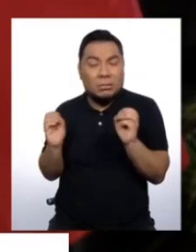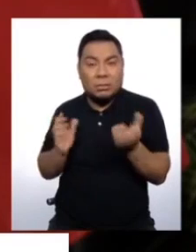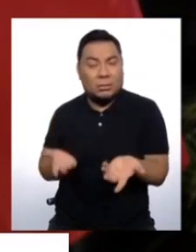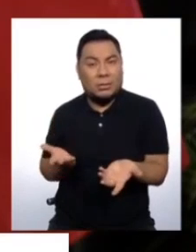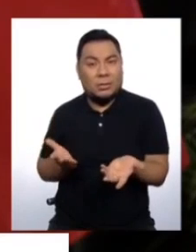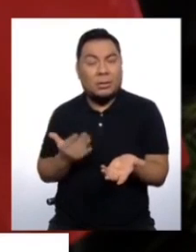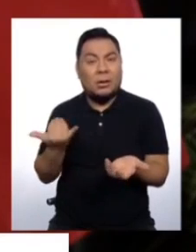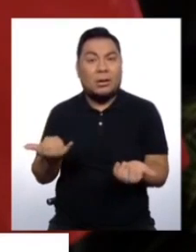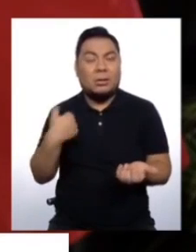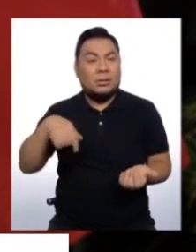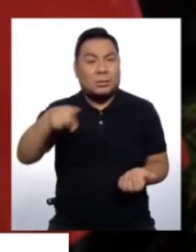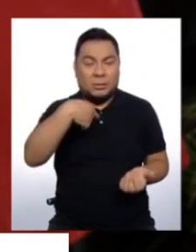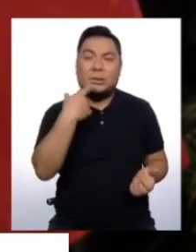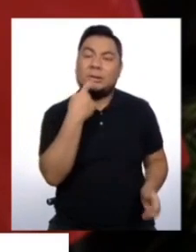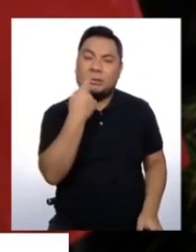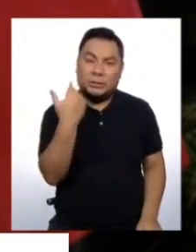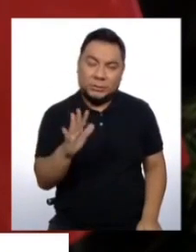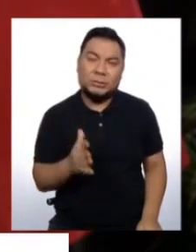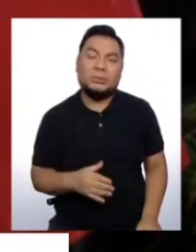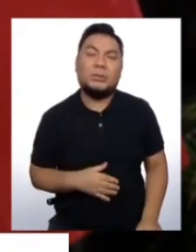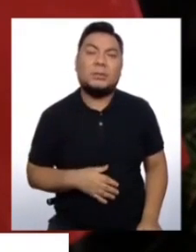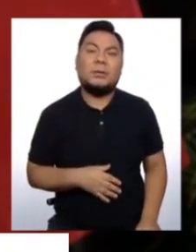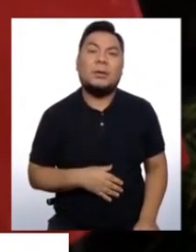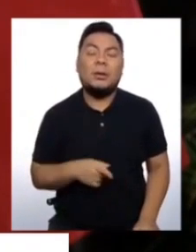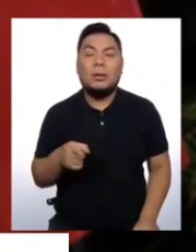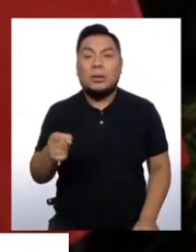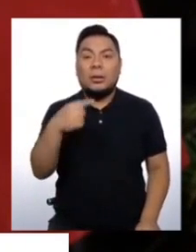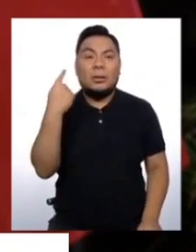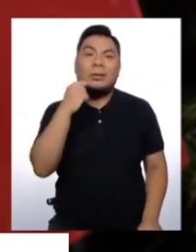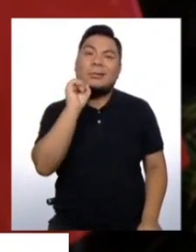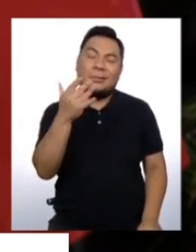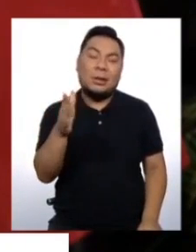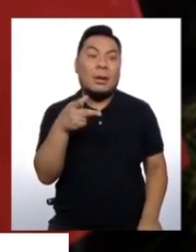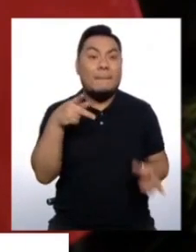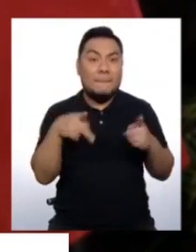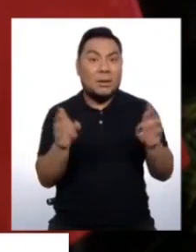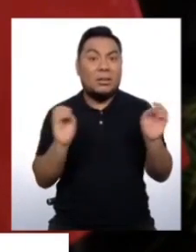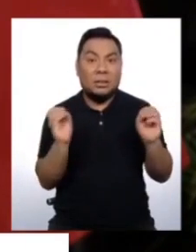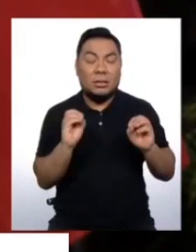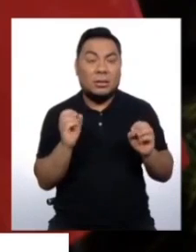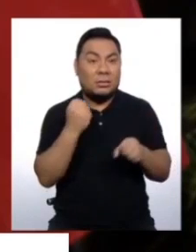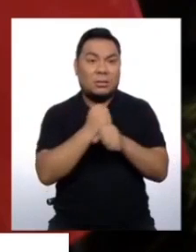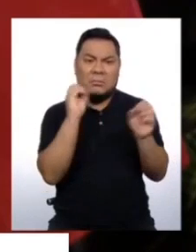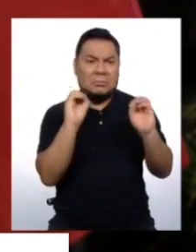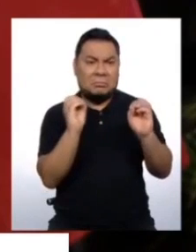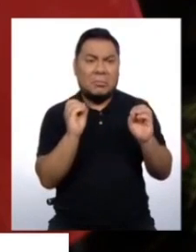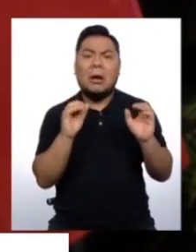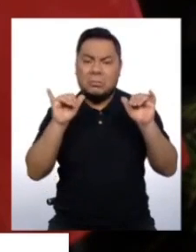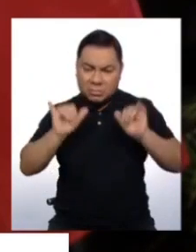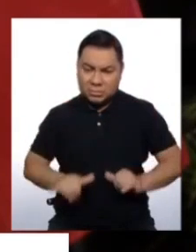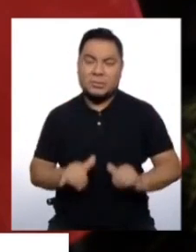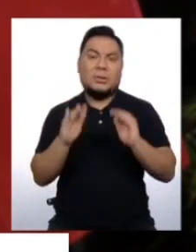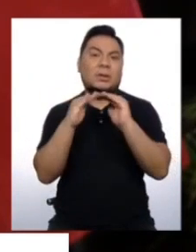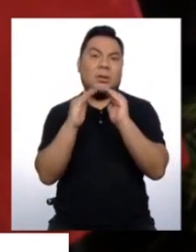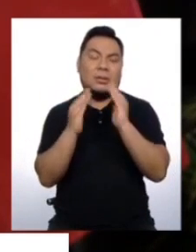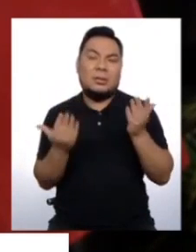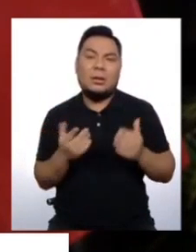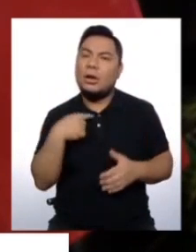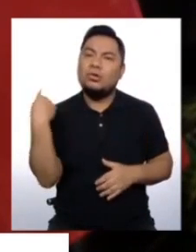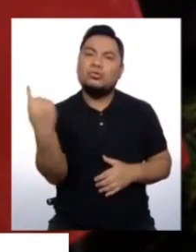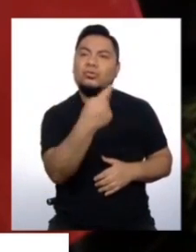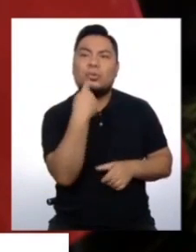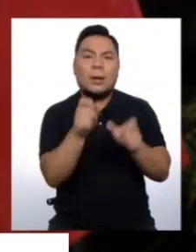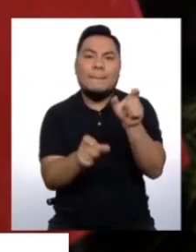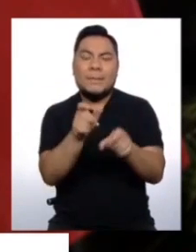establecida en los términos que hemos determinado, tienen que mantenerse en sus hogares, todas las